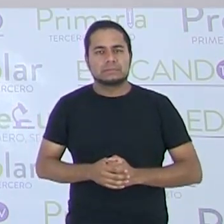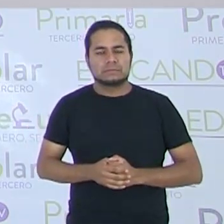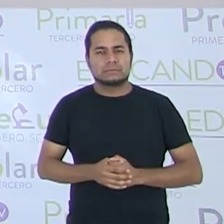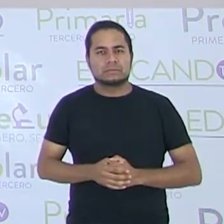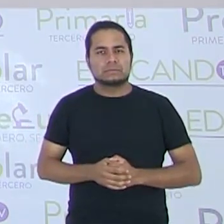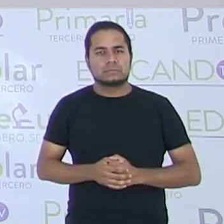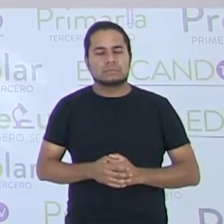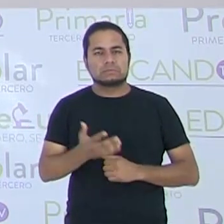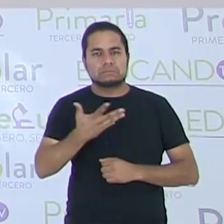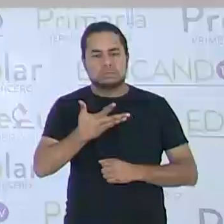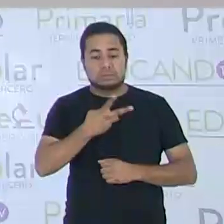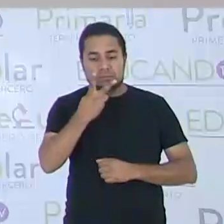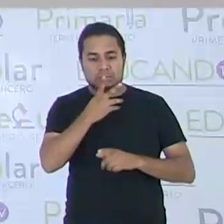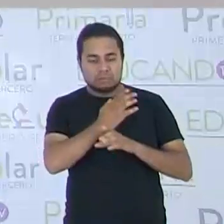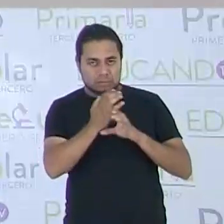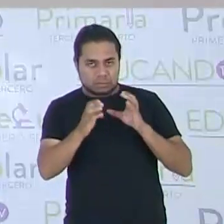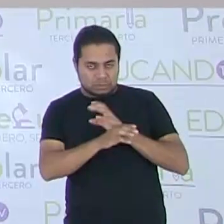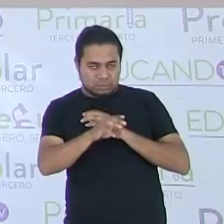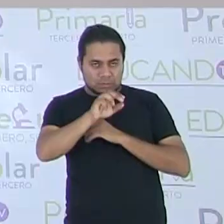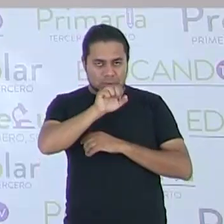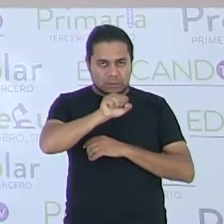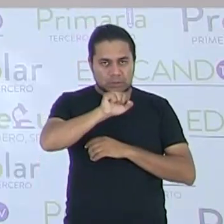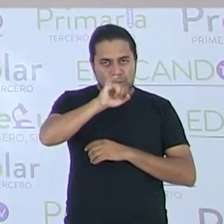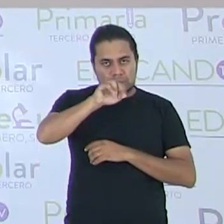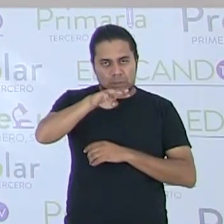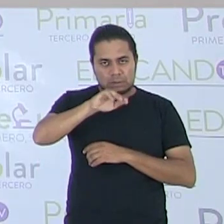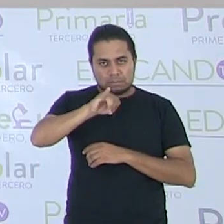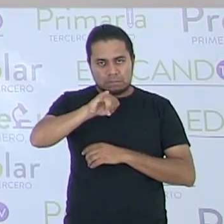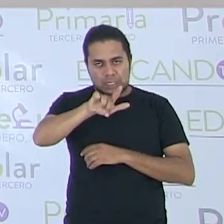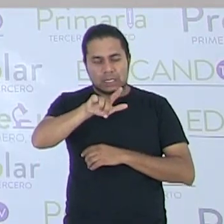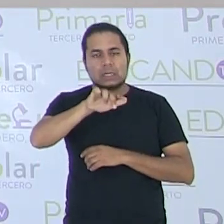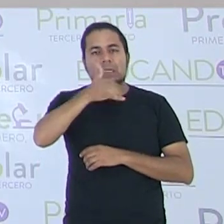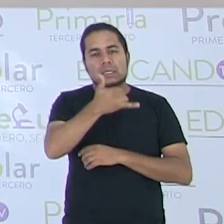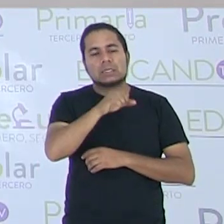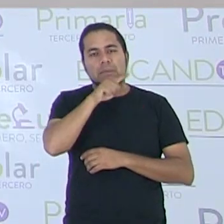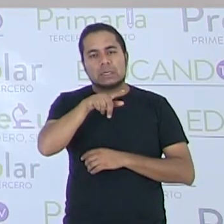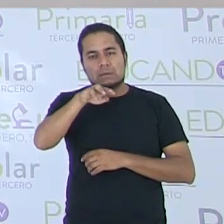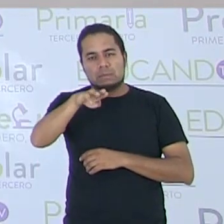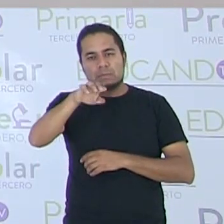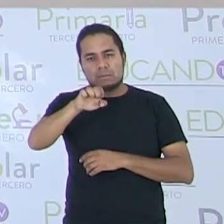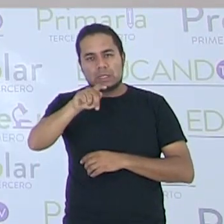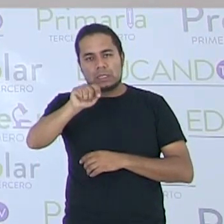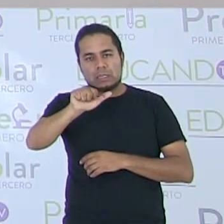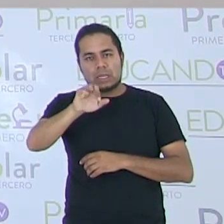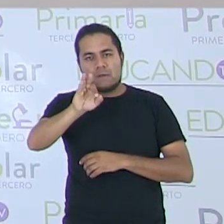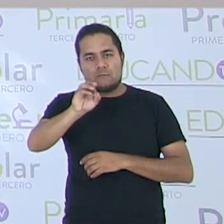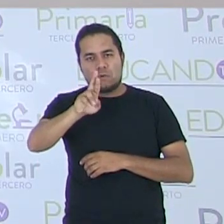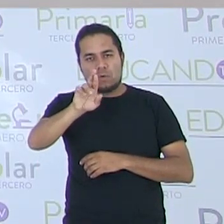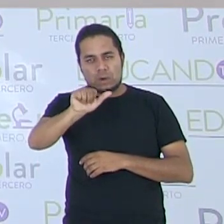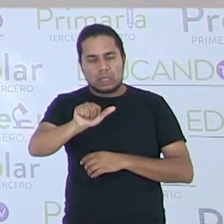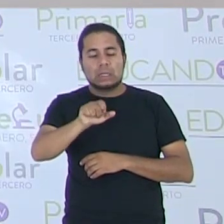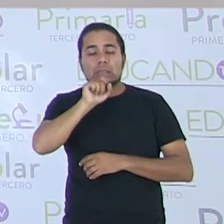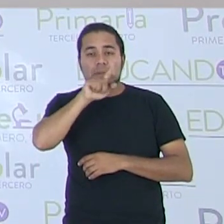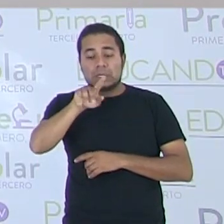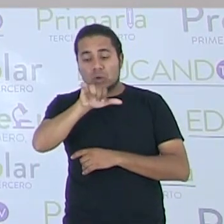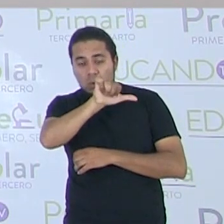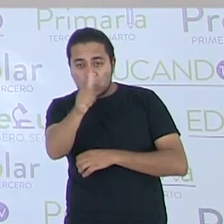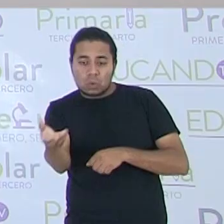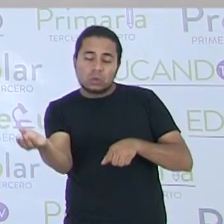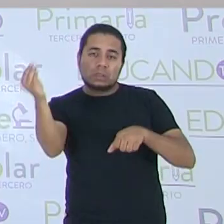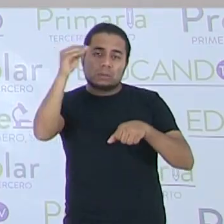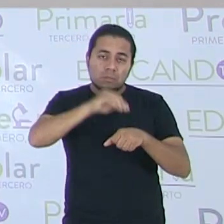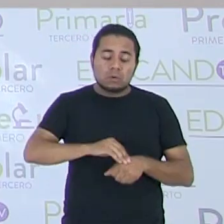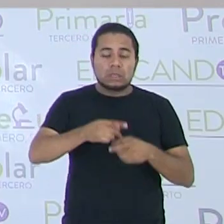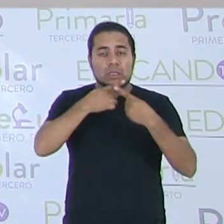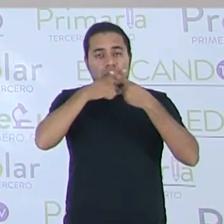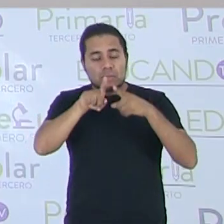Ya llevamos dos elementos, el símil y la metáfora. Pero todavía hay otro recurso metafórico